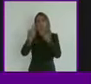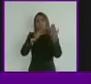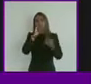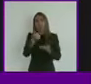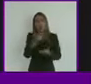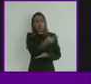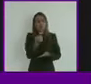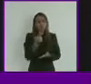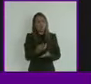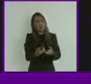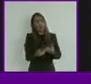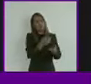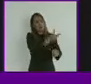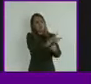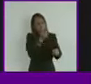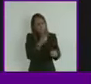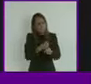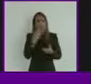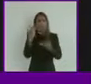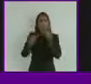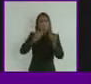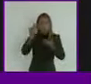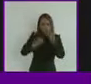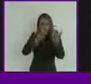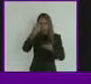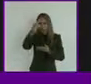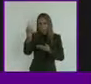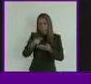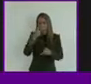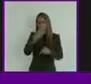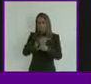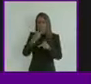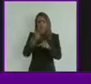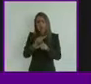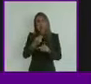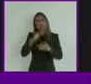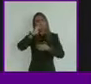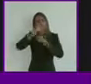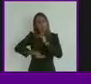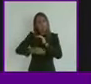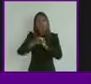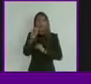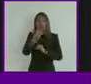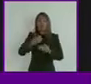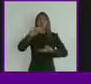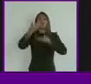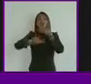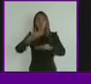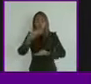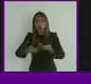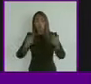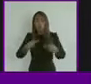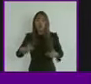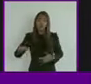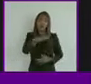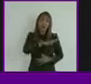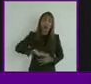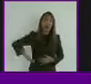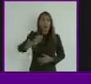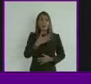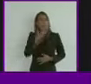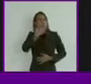acompañarla y de acabarla, porque es un tema que va haciendo una sociedad mejor, una sociedad educada, que no es garantía nada en este momento,